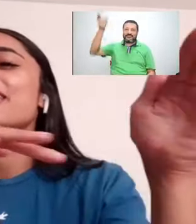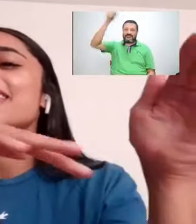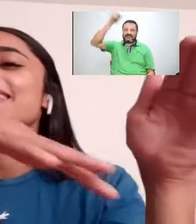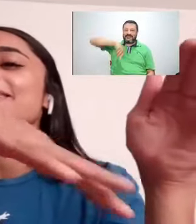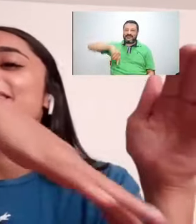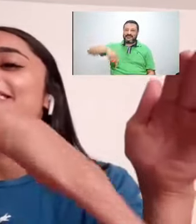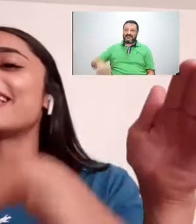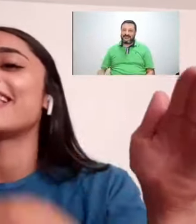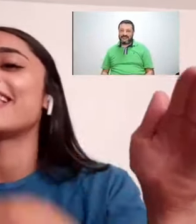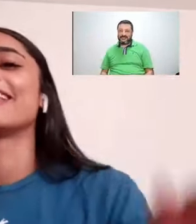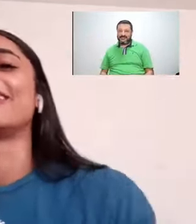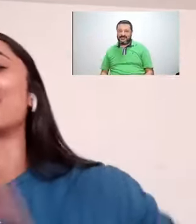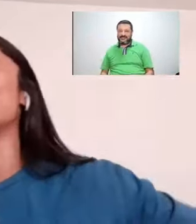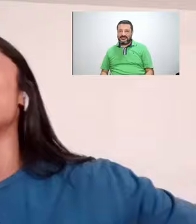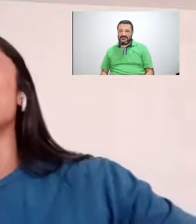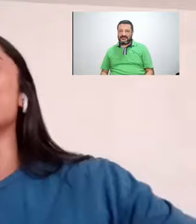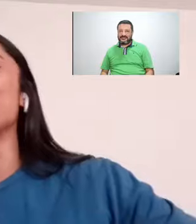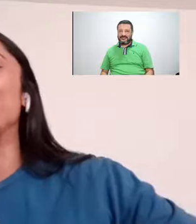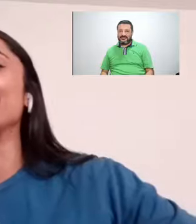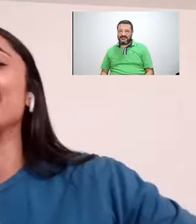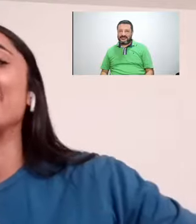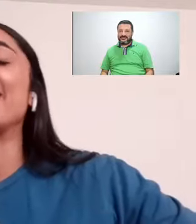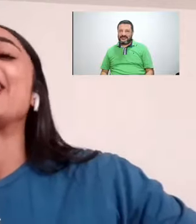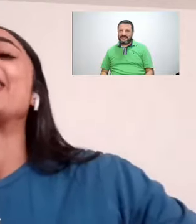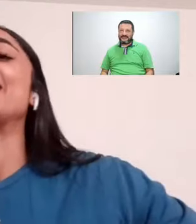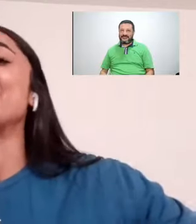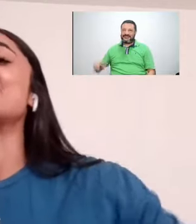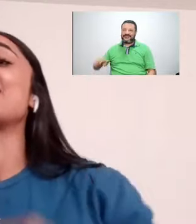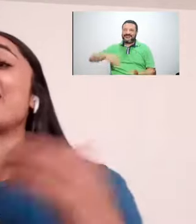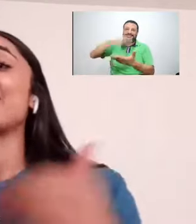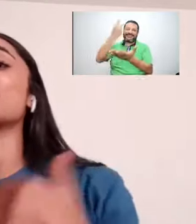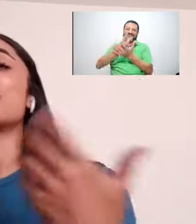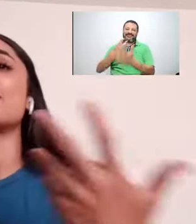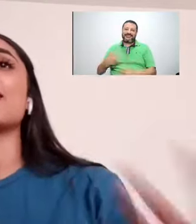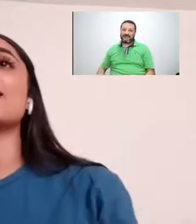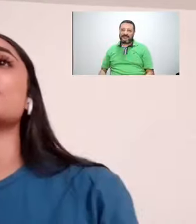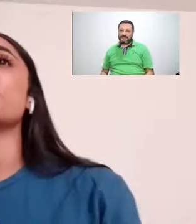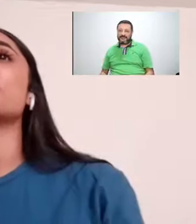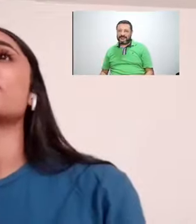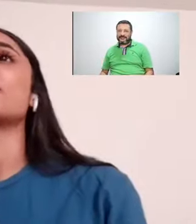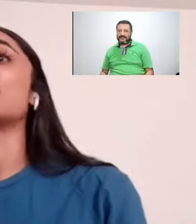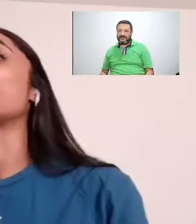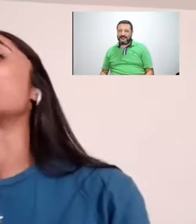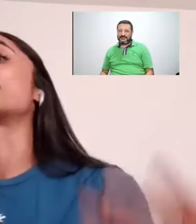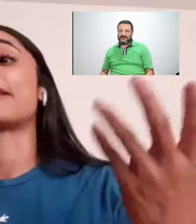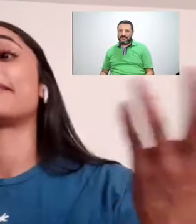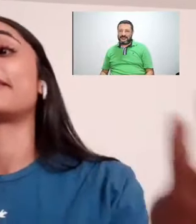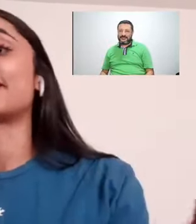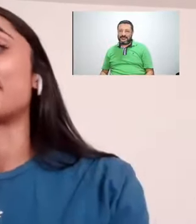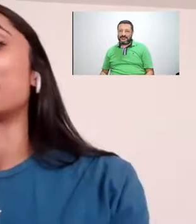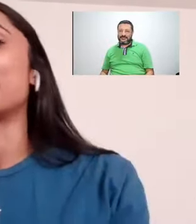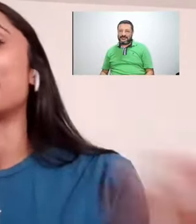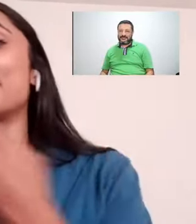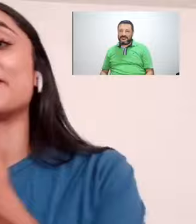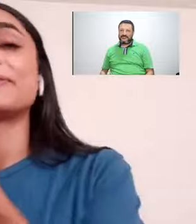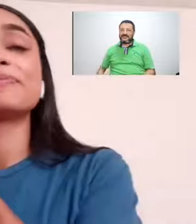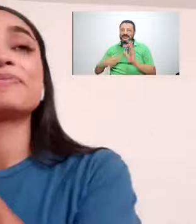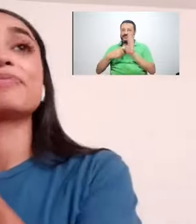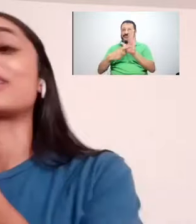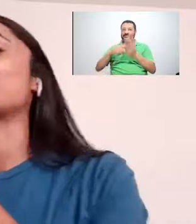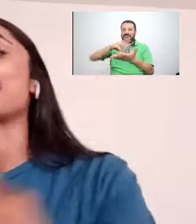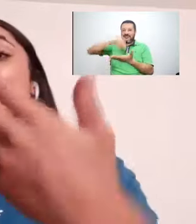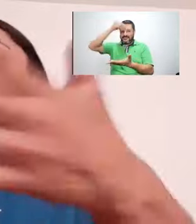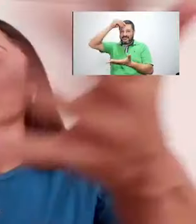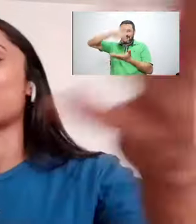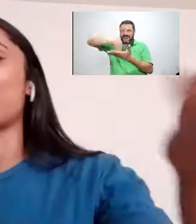ese piso así, y es una cosa impresionante. Y de hacer eso, de hacer esto, de mostrarle lo que estaba aprendiendo,